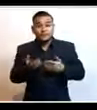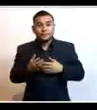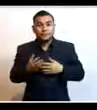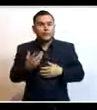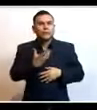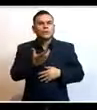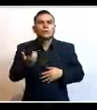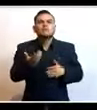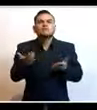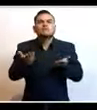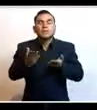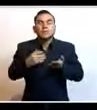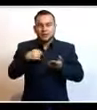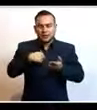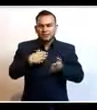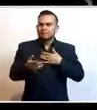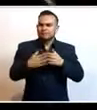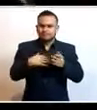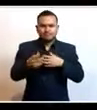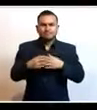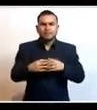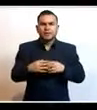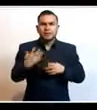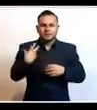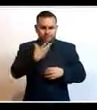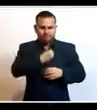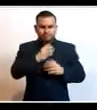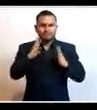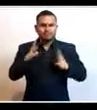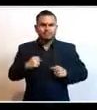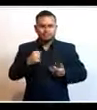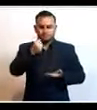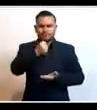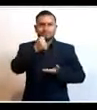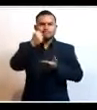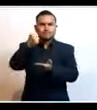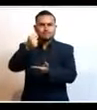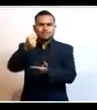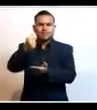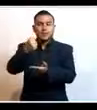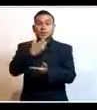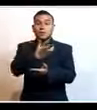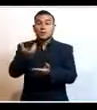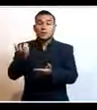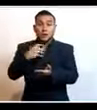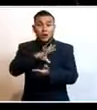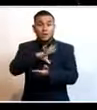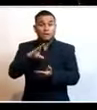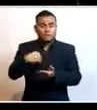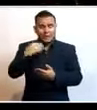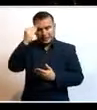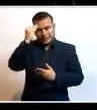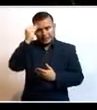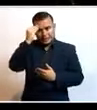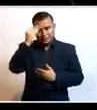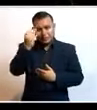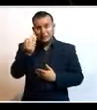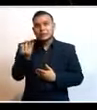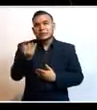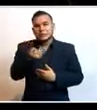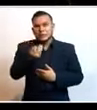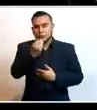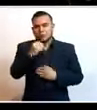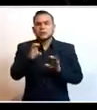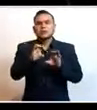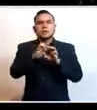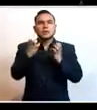se está haciendo esta entrega a estas horas de la noche, con el sacrificio de estas familias también y el equipo de